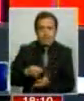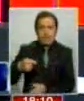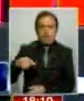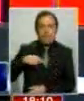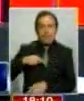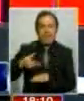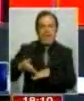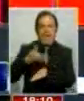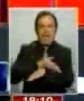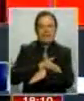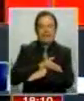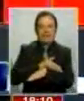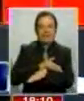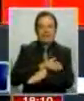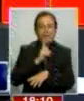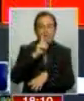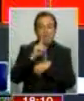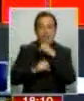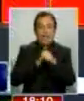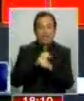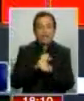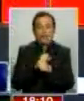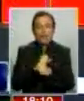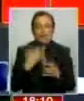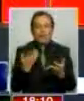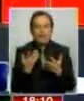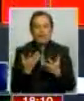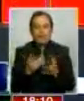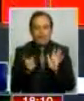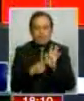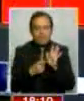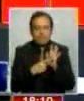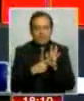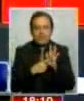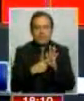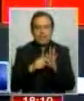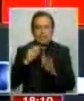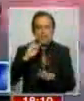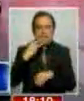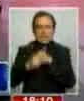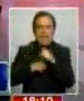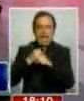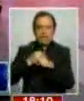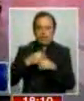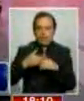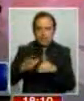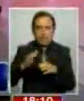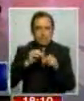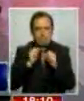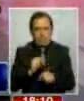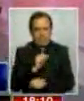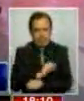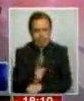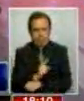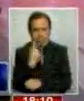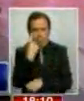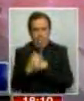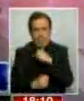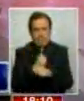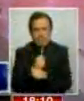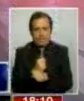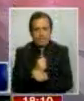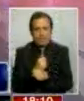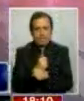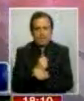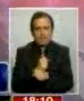atrasadas, se está queriendo hacer en un año lo que no se hizo en carga tributaria en 30 años. ¿Es justo subirle a un